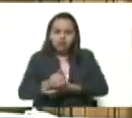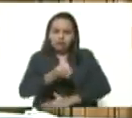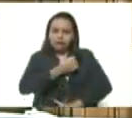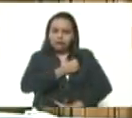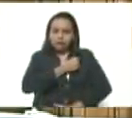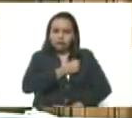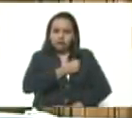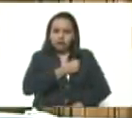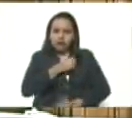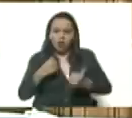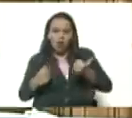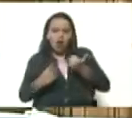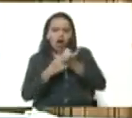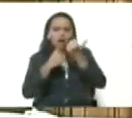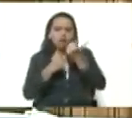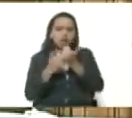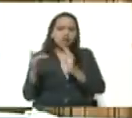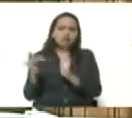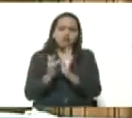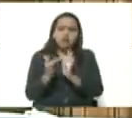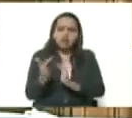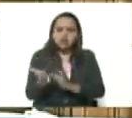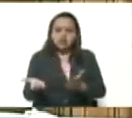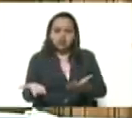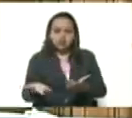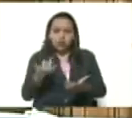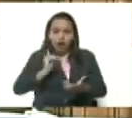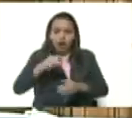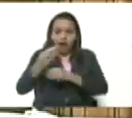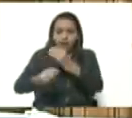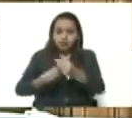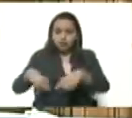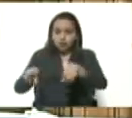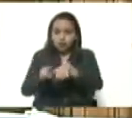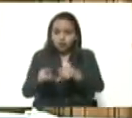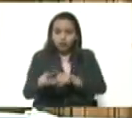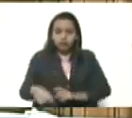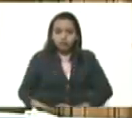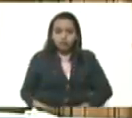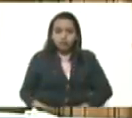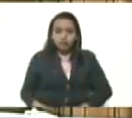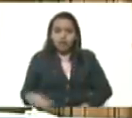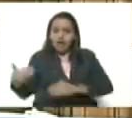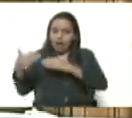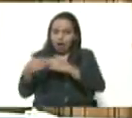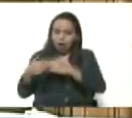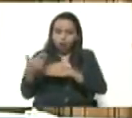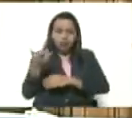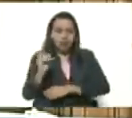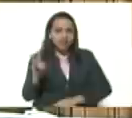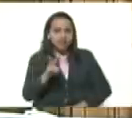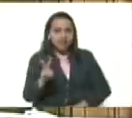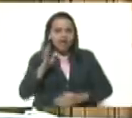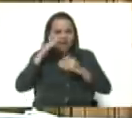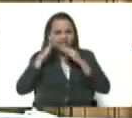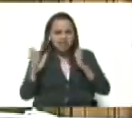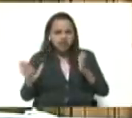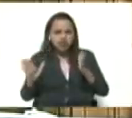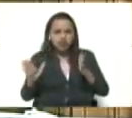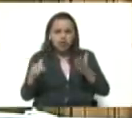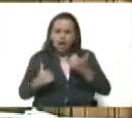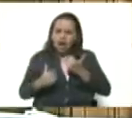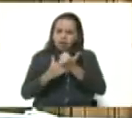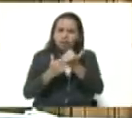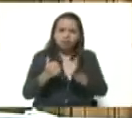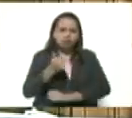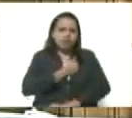con solidaridad de Cristo. Eso es lo que hemos hecho, eso es lo que se critica, haber atendido con solidaridad cristiana y